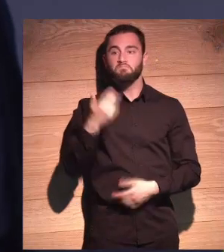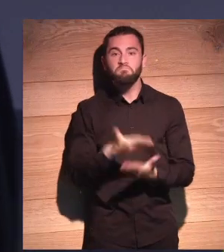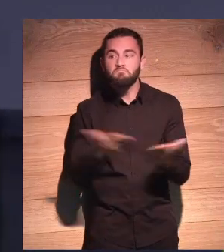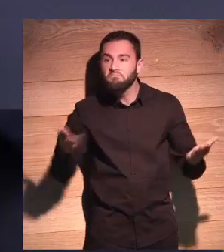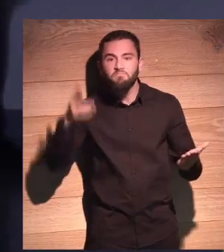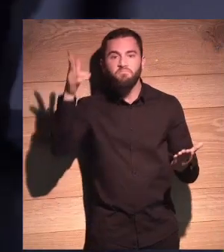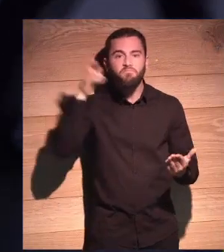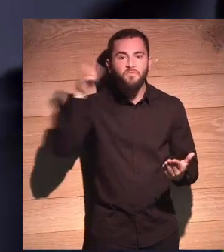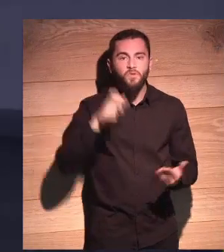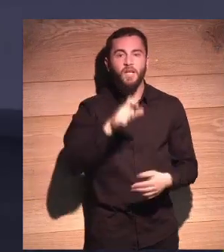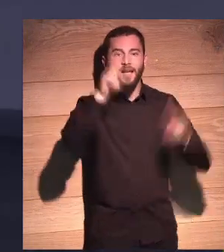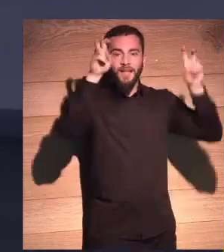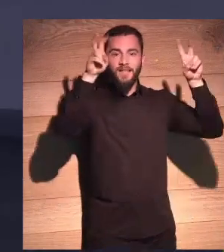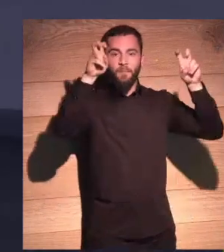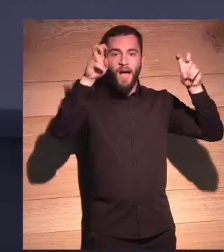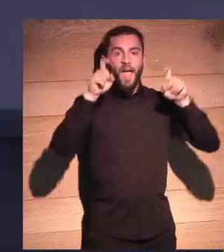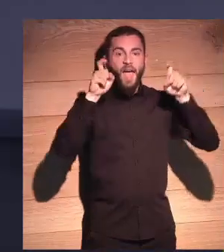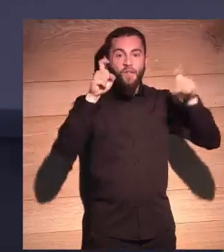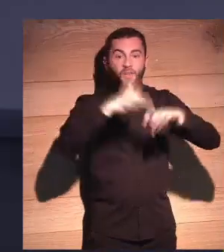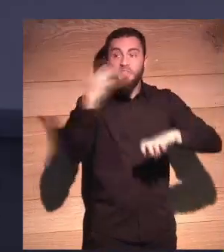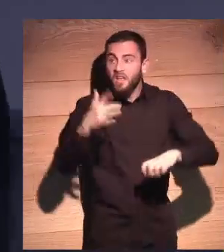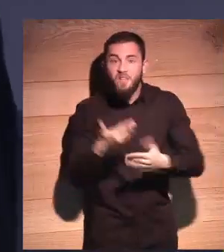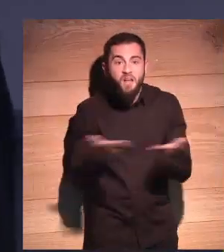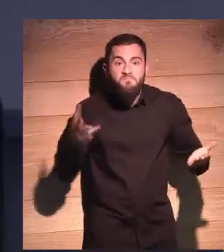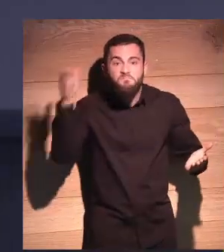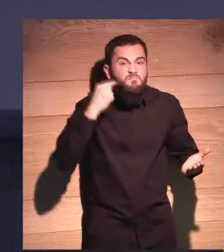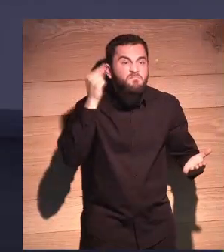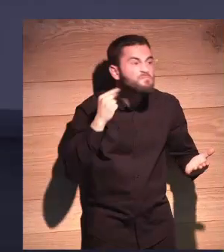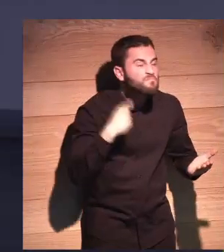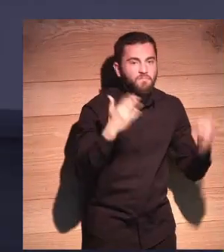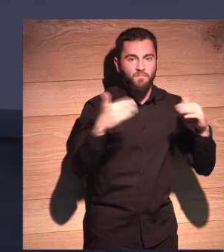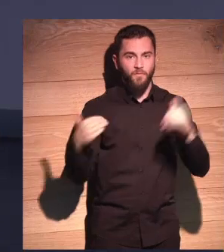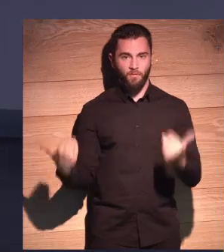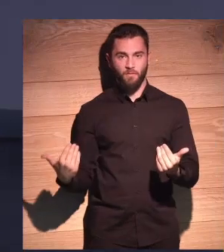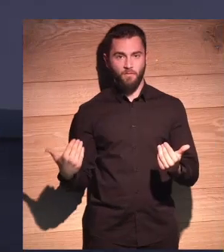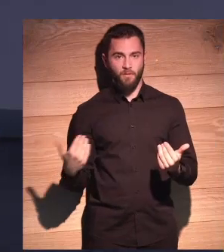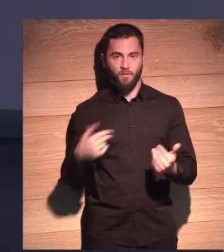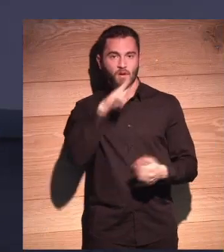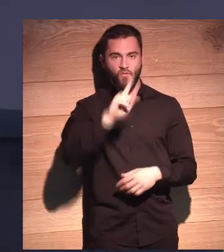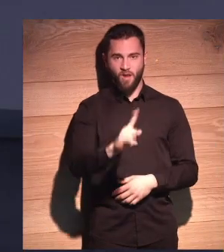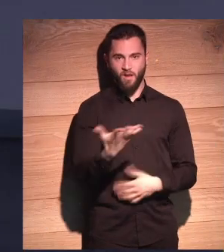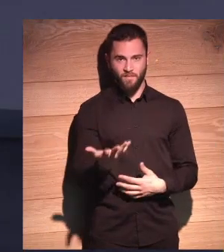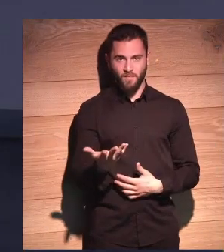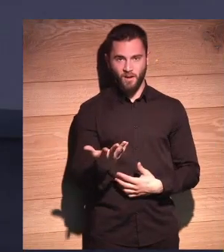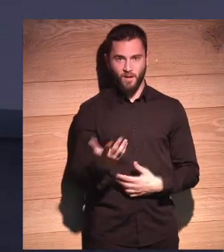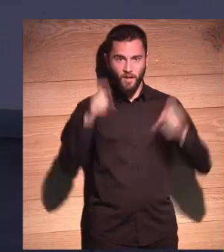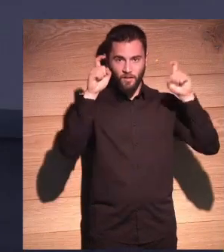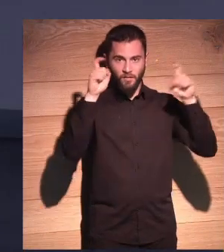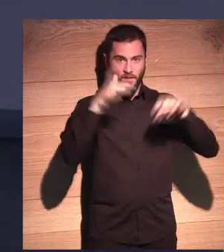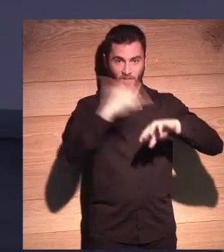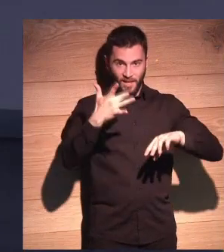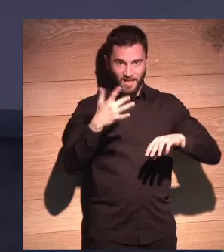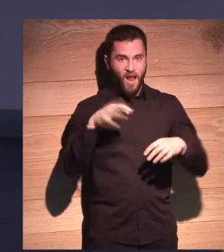oído hablar alguno de ellos de educación digital? No, ninguno habla. No solo no hablan de educación, sino que no hablan de educación